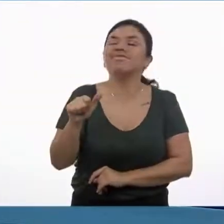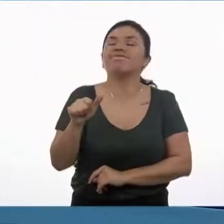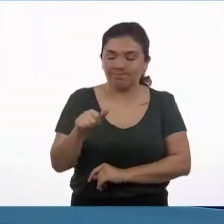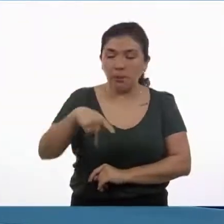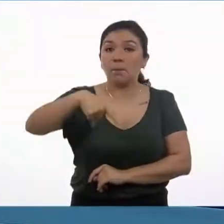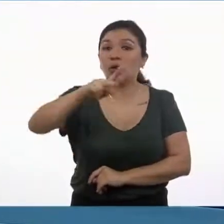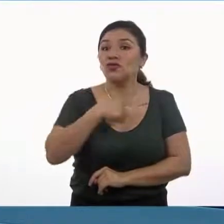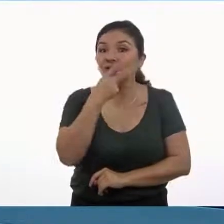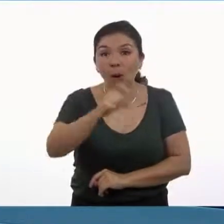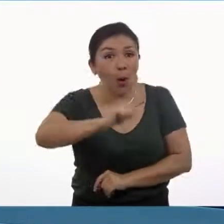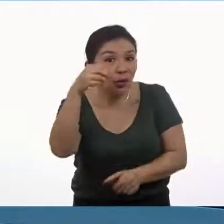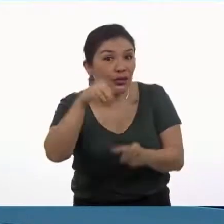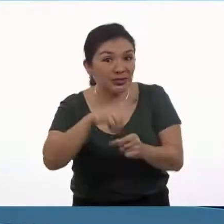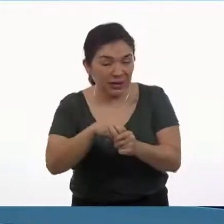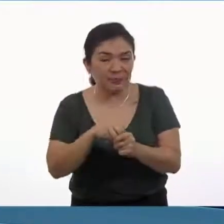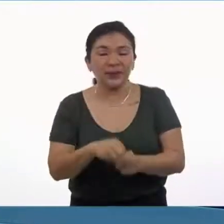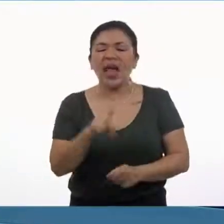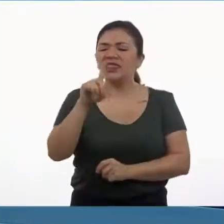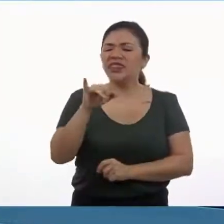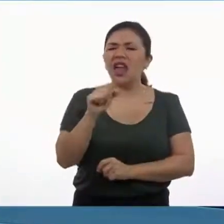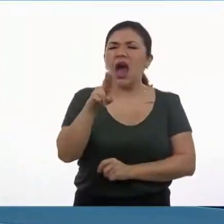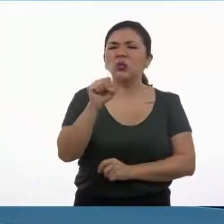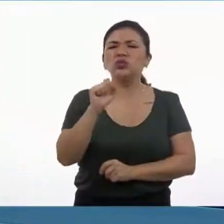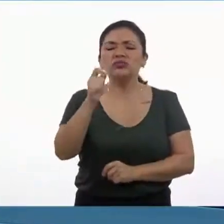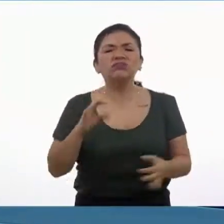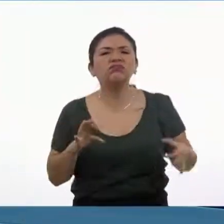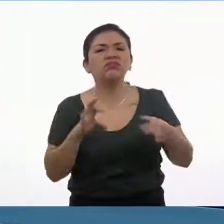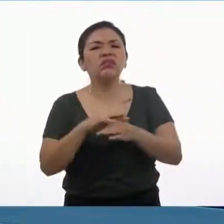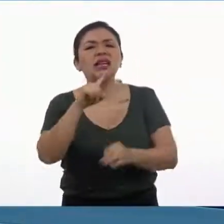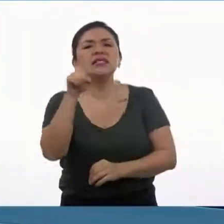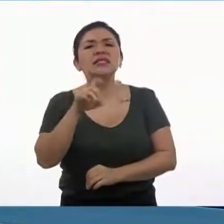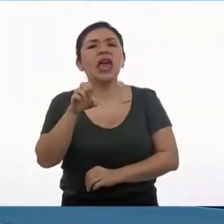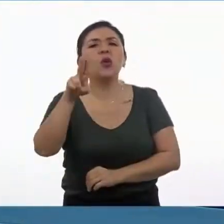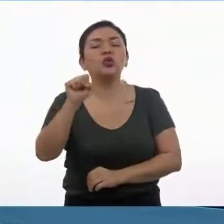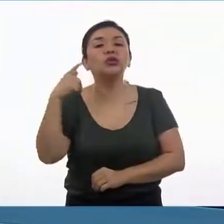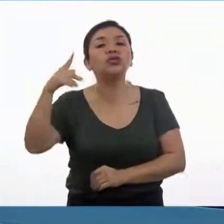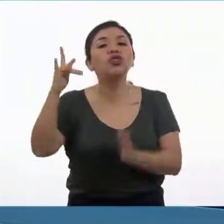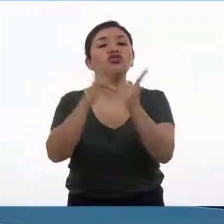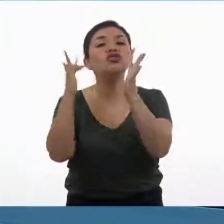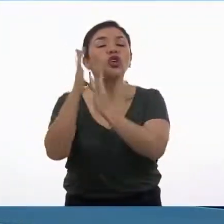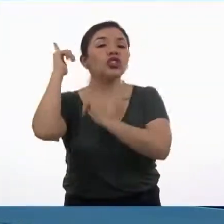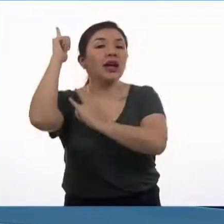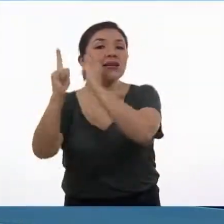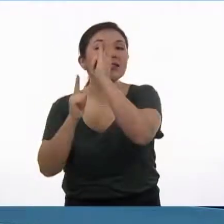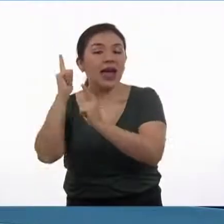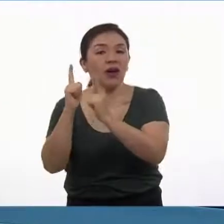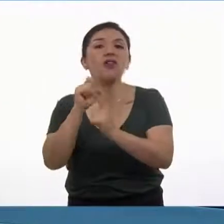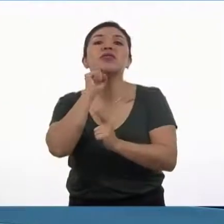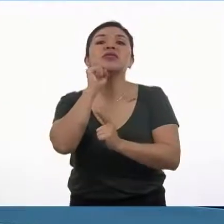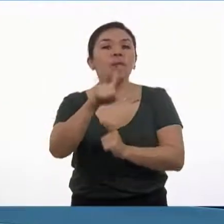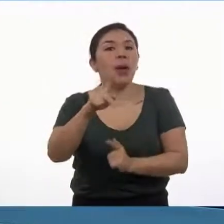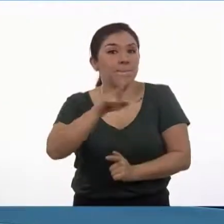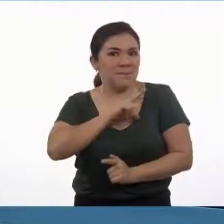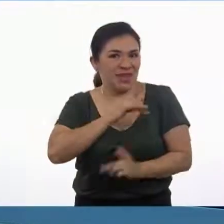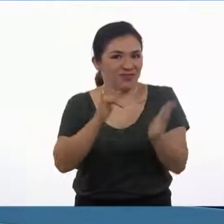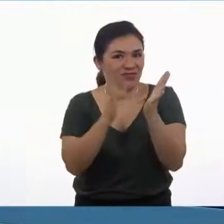otro secreto. Dios está relacionado con Zeus, dios de los griegos, y con nuestro Dios, pero eso es otra